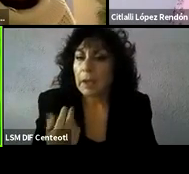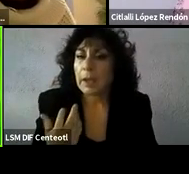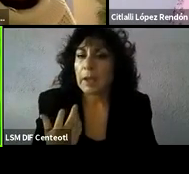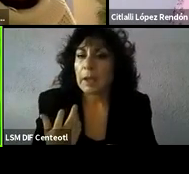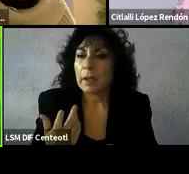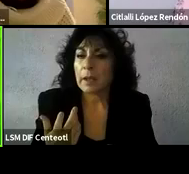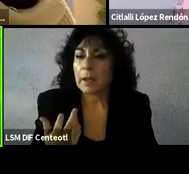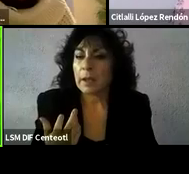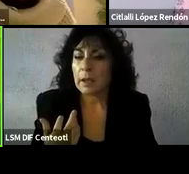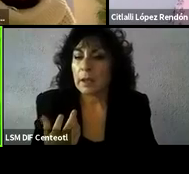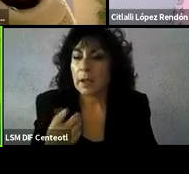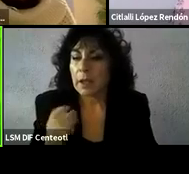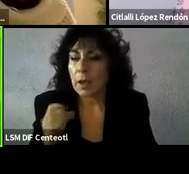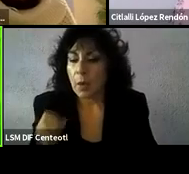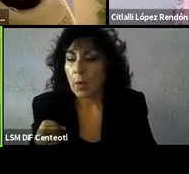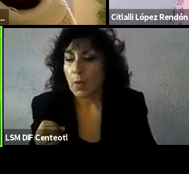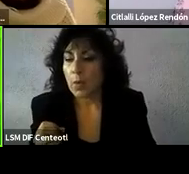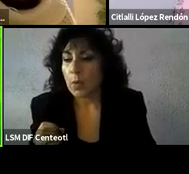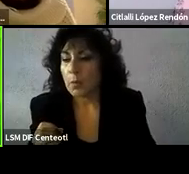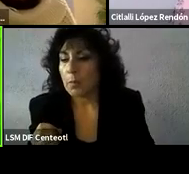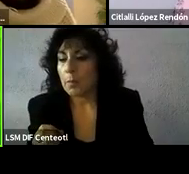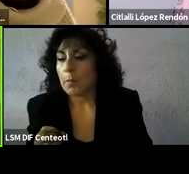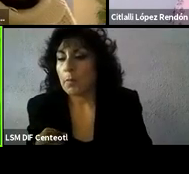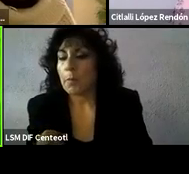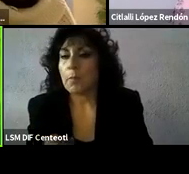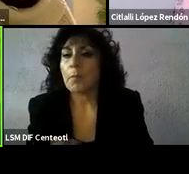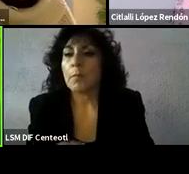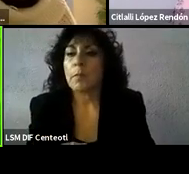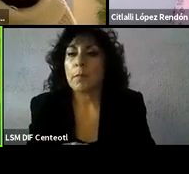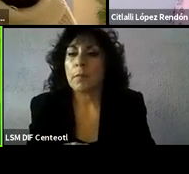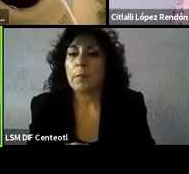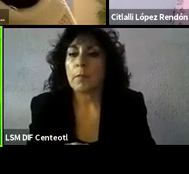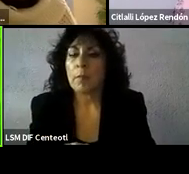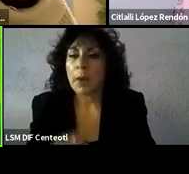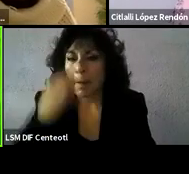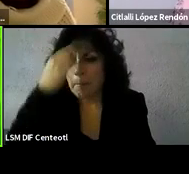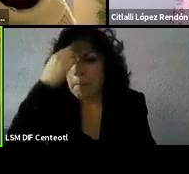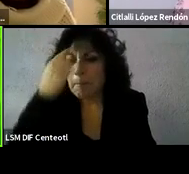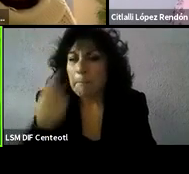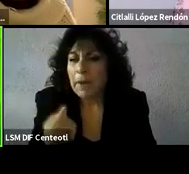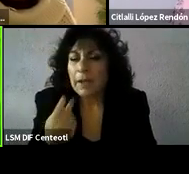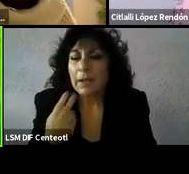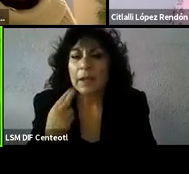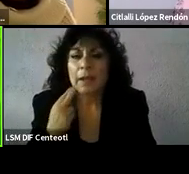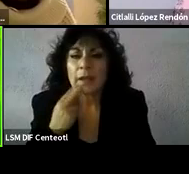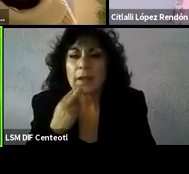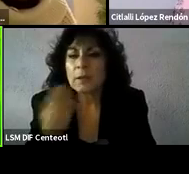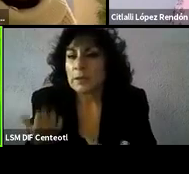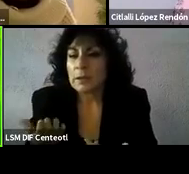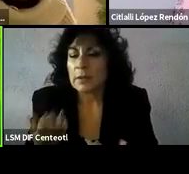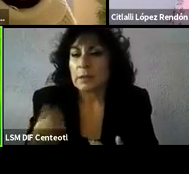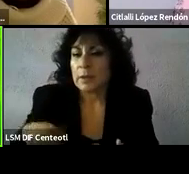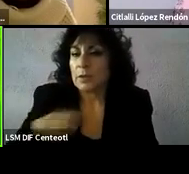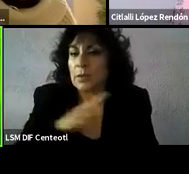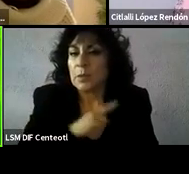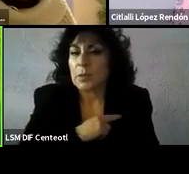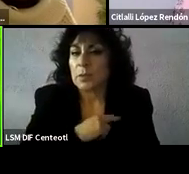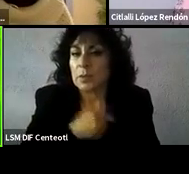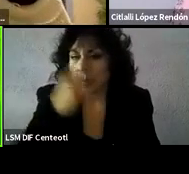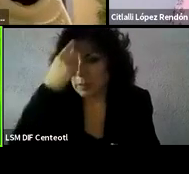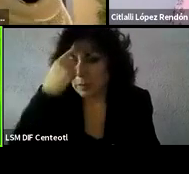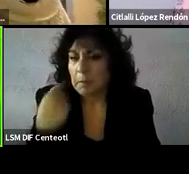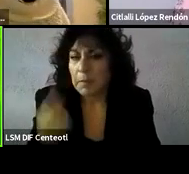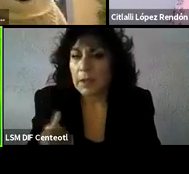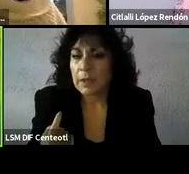cuestión del sentido de para qué serviría? Yo te podría decir que en